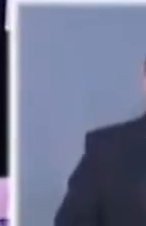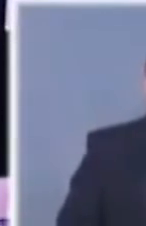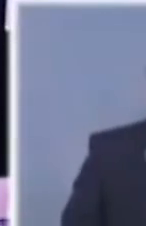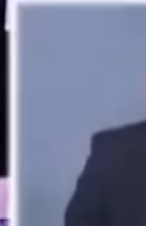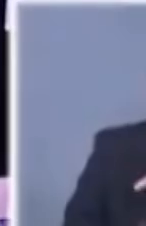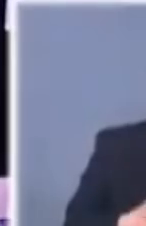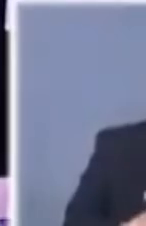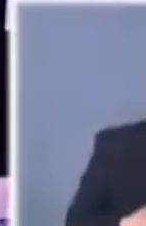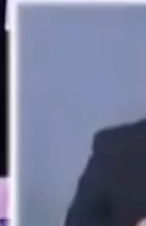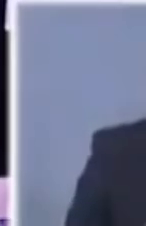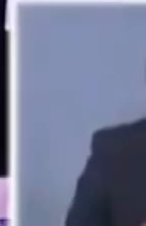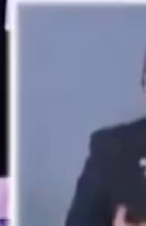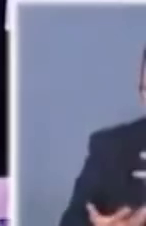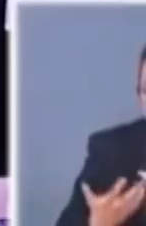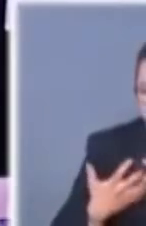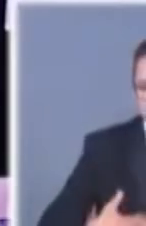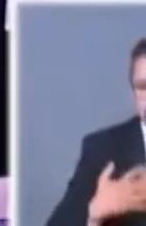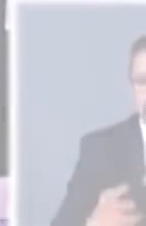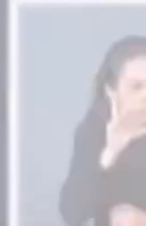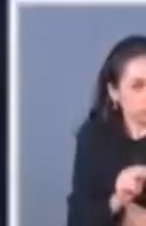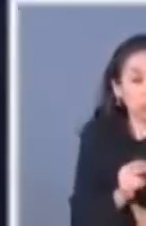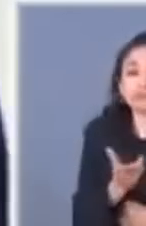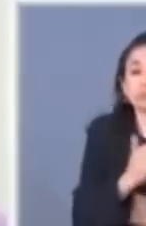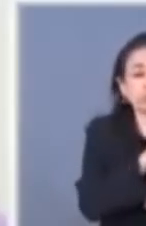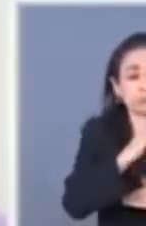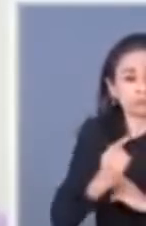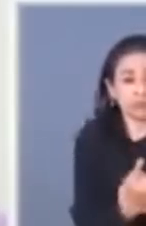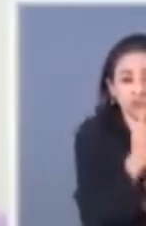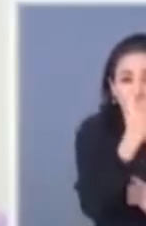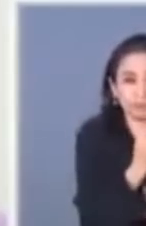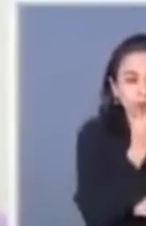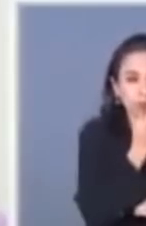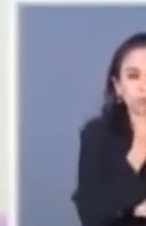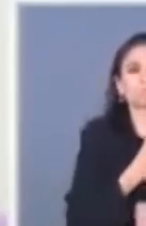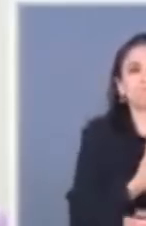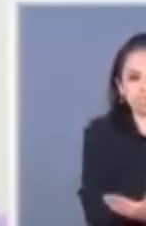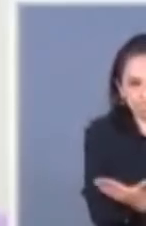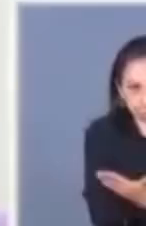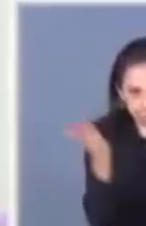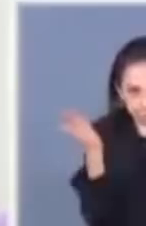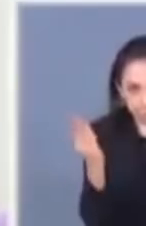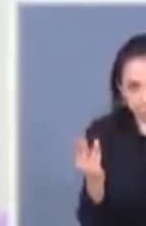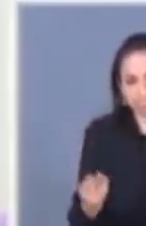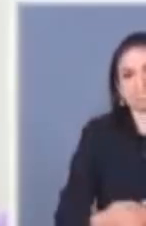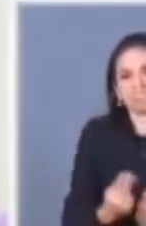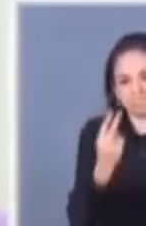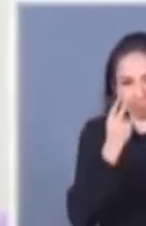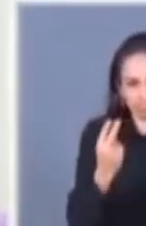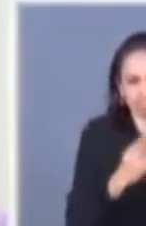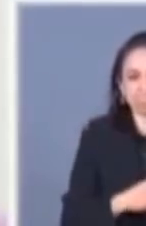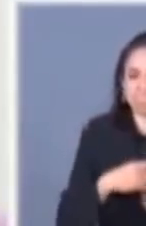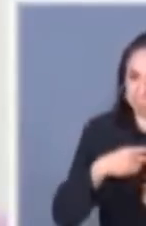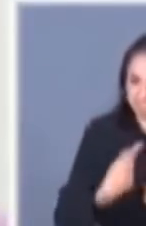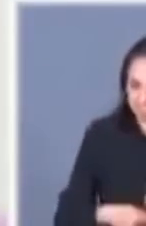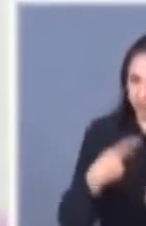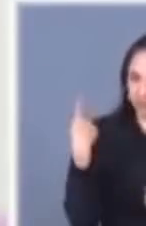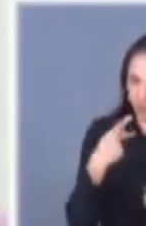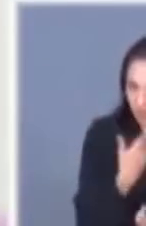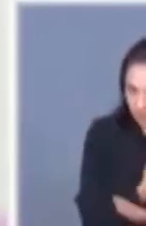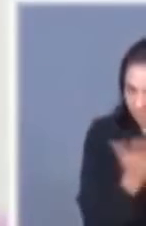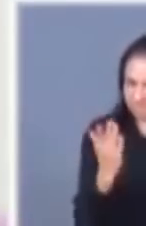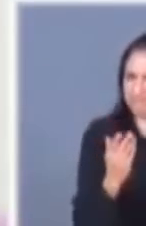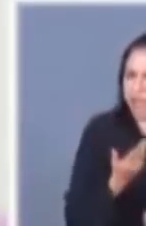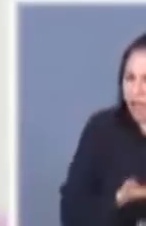y ha sido ajeno a la tragedia del campo. Tiempo, estimados poblanos, hoy tenemos la gran oportunidad de construir